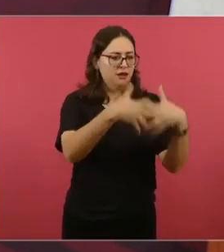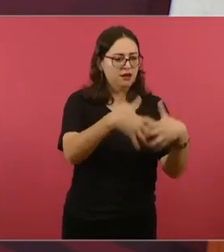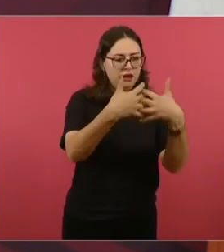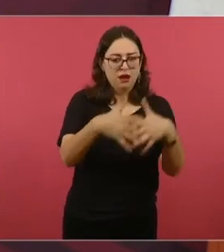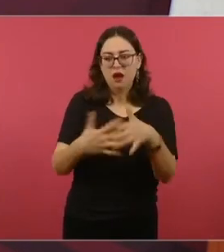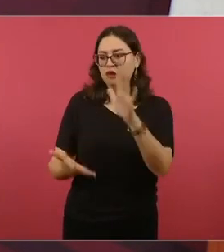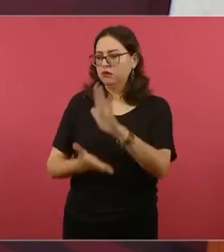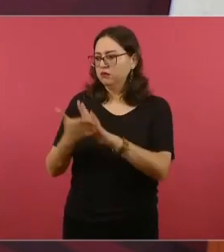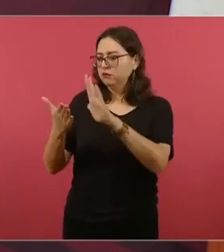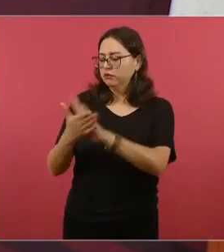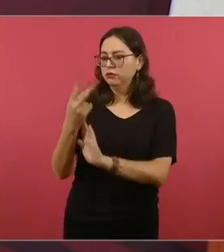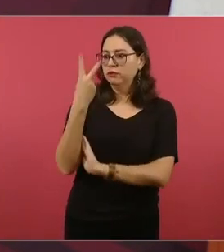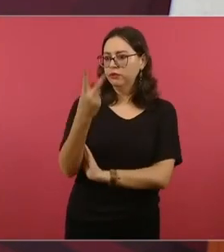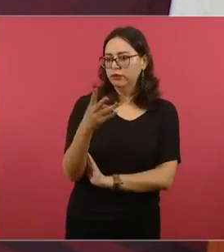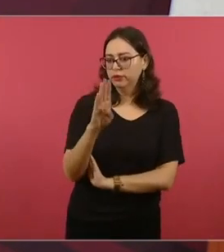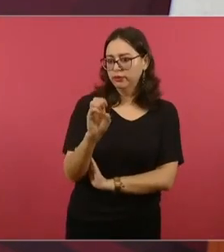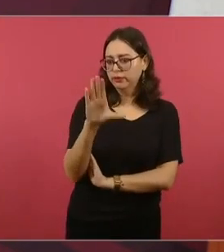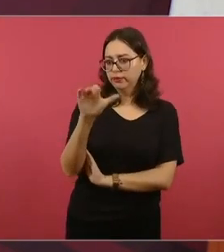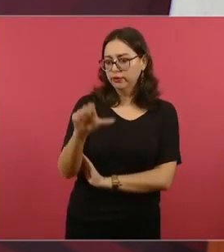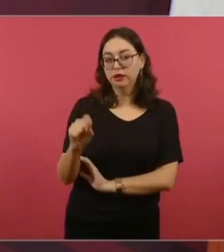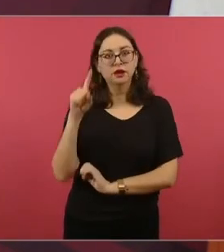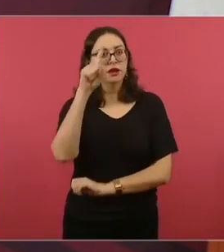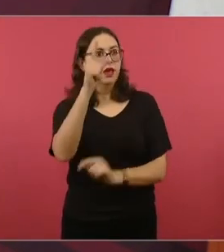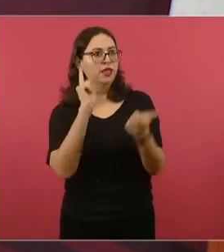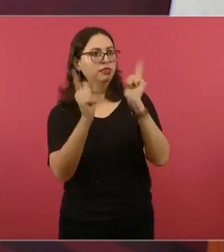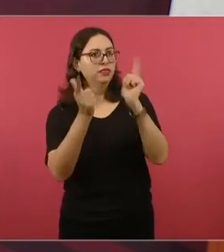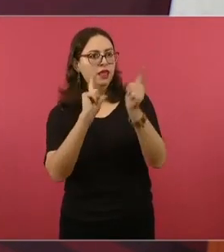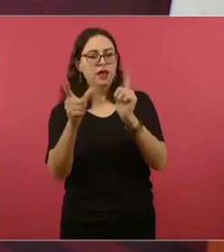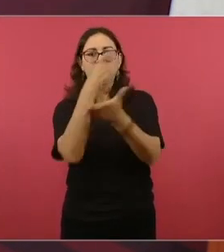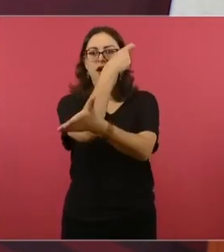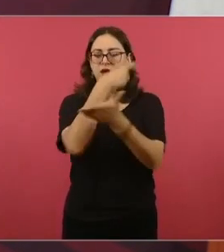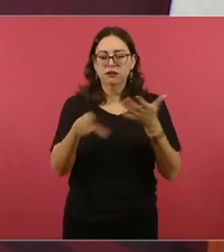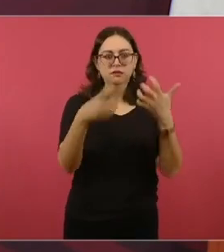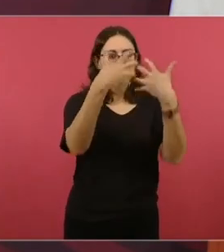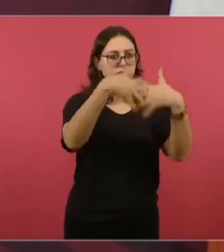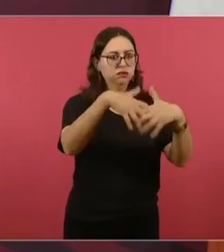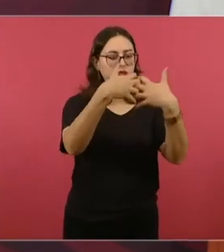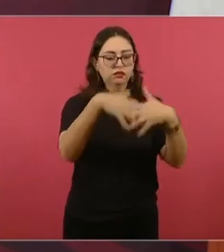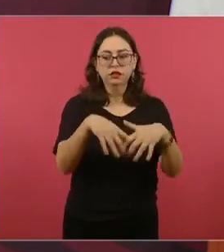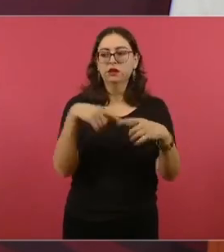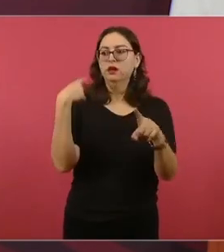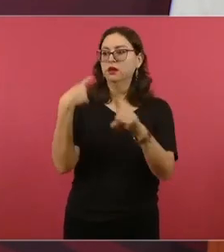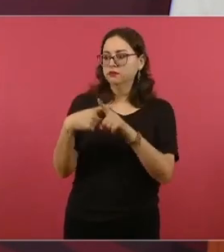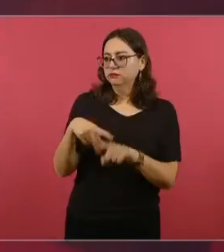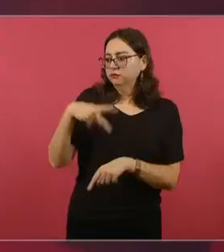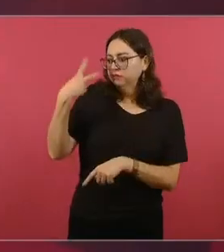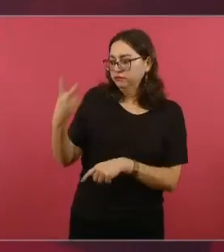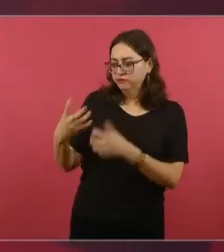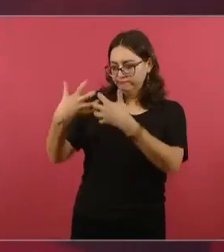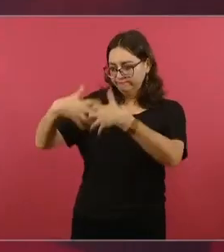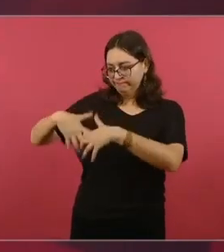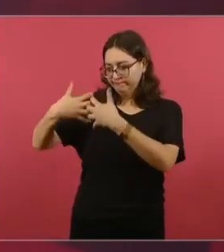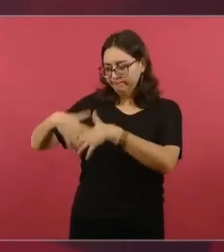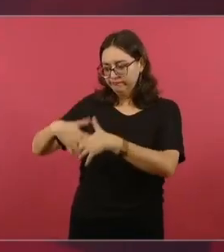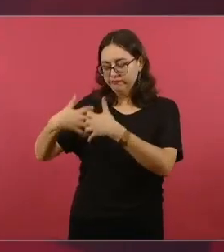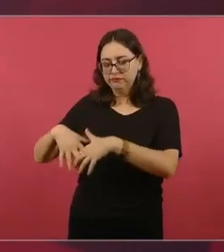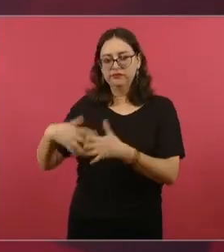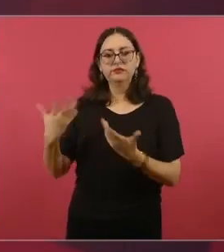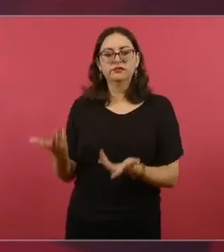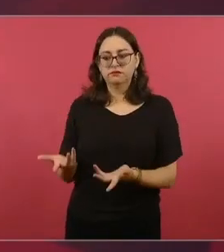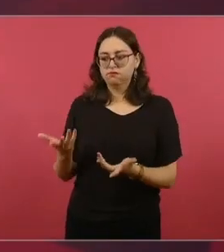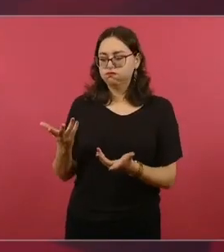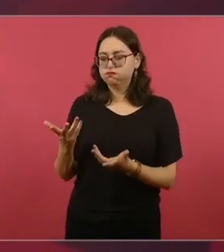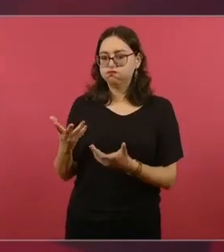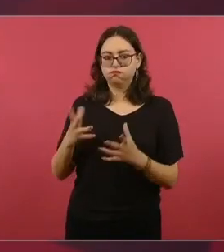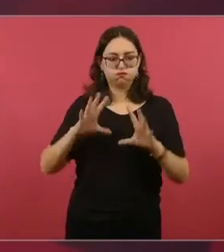estamos construyendo 2 plantas coquizadoras, una en Tula y otra en Salina Cruz, y